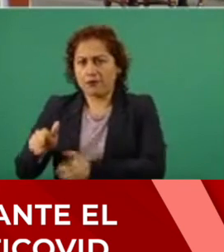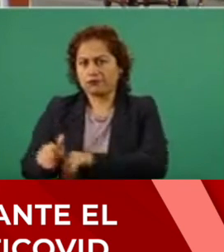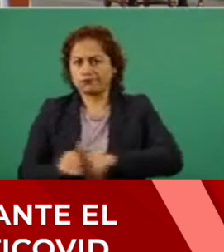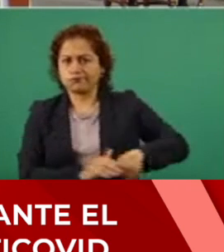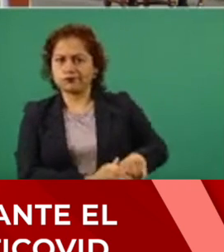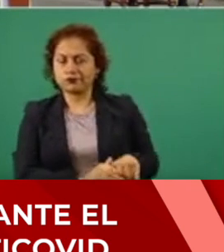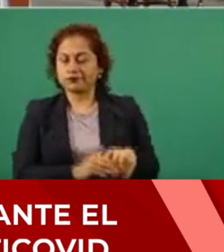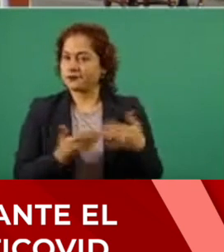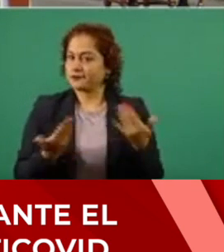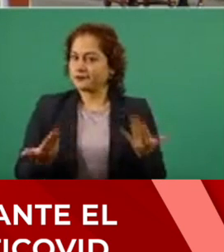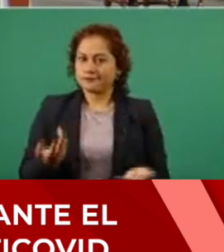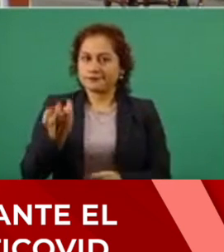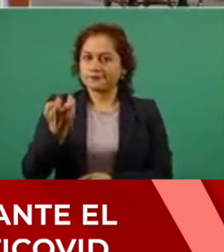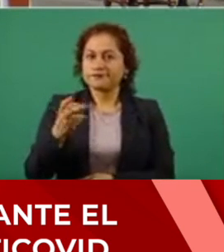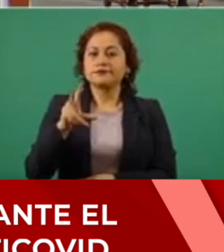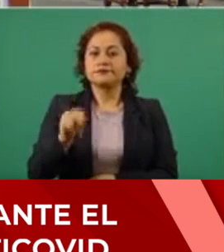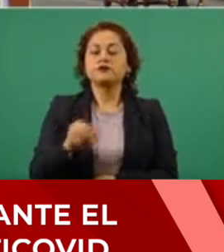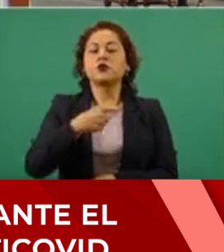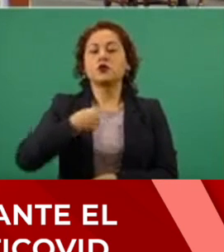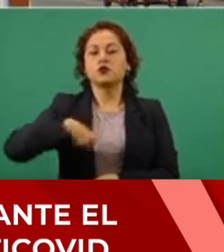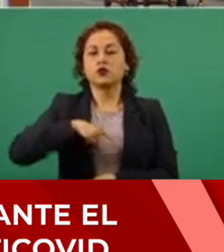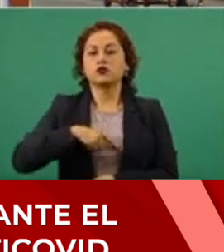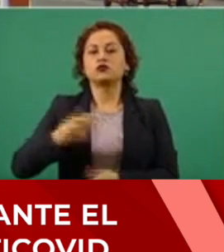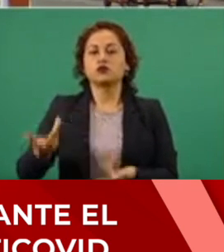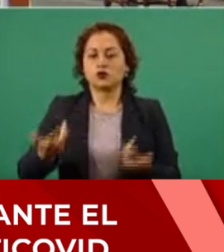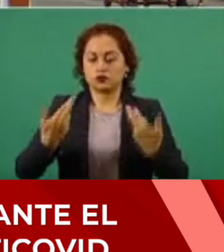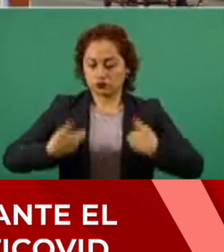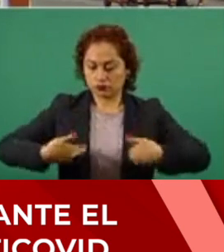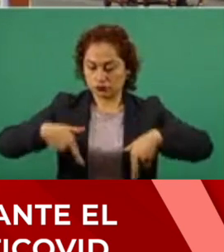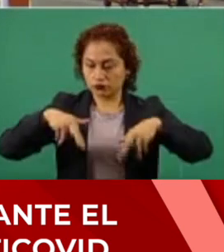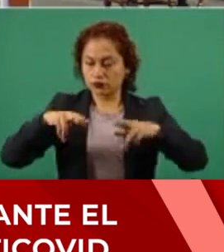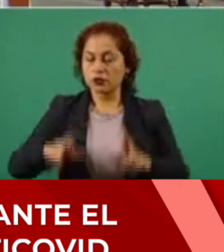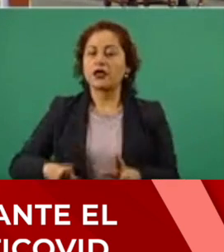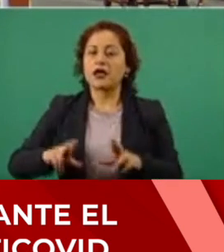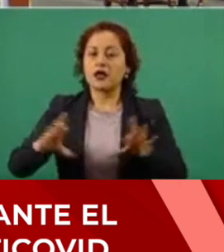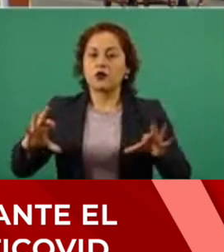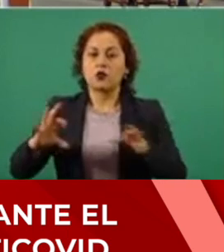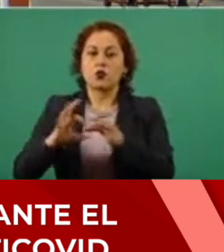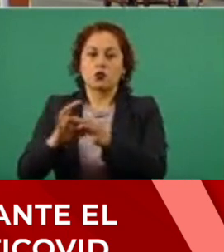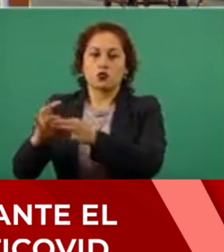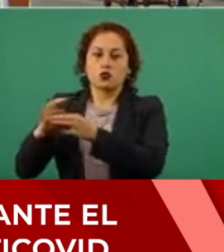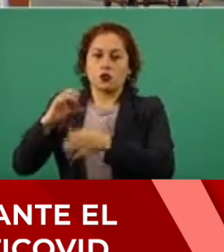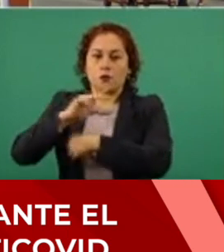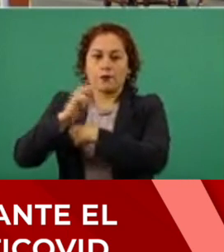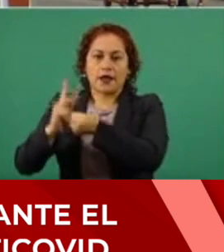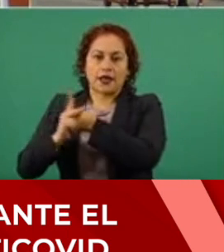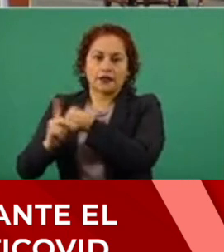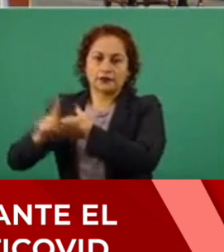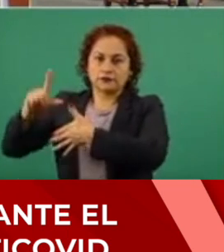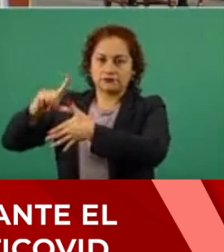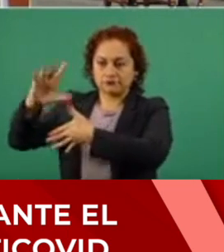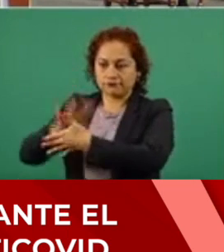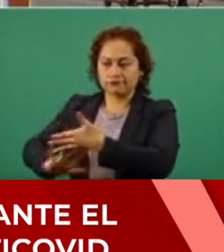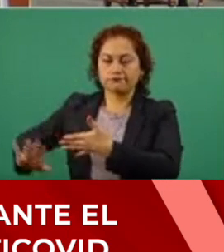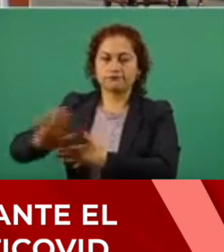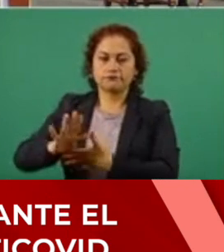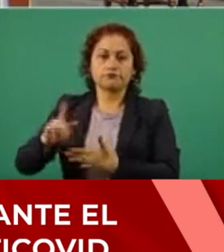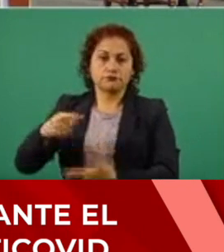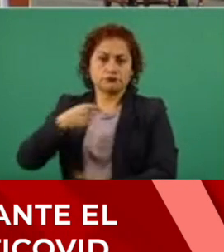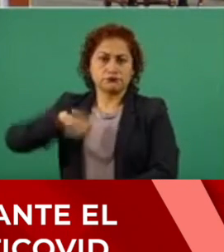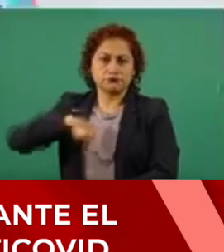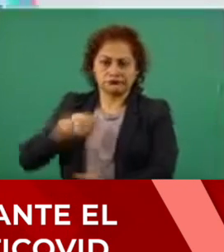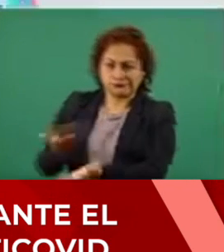al nombre de la comunidad de estados latinoamericanos y caribeños decir bueno nosotros siempre hemos creído en los organismos multilaterales